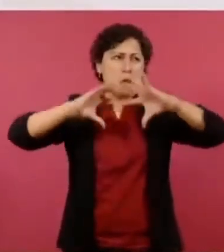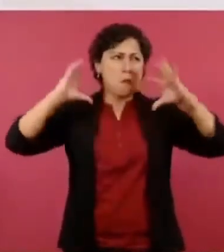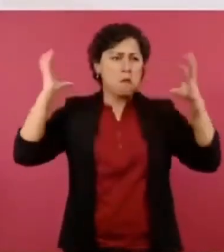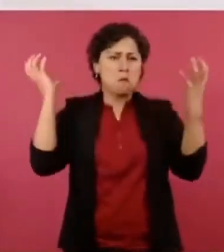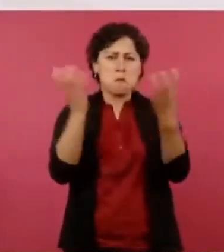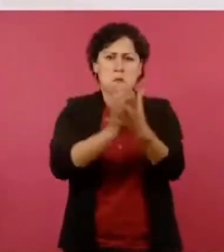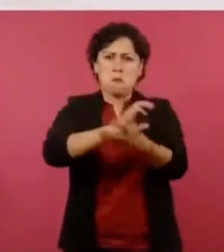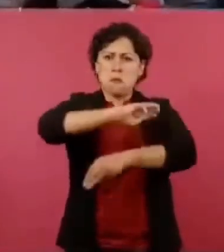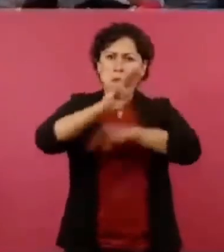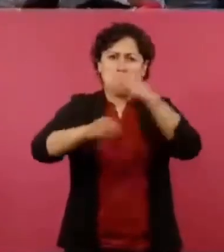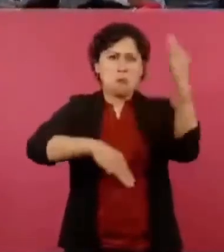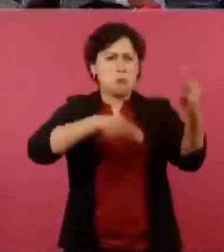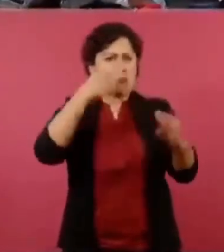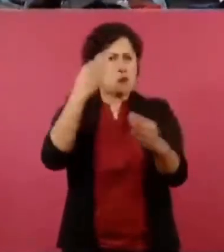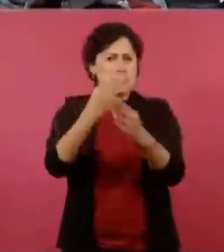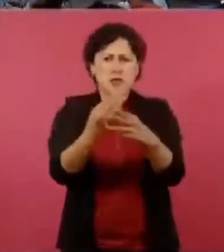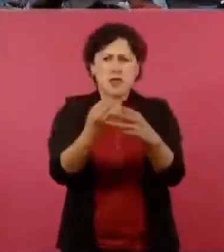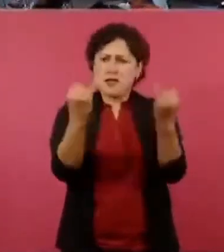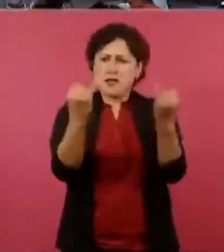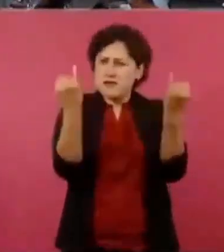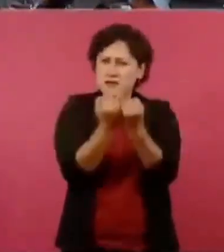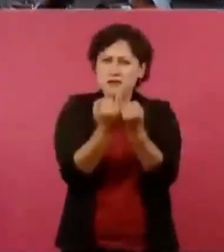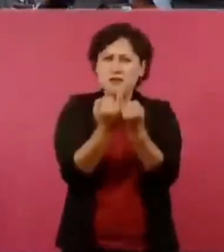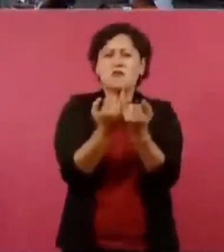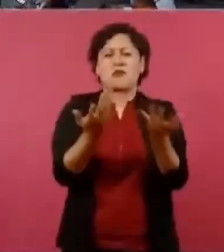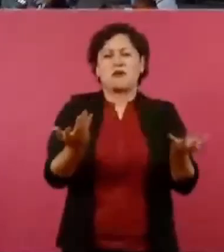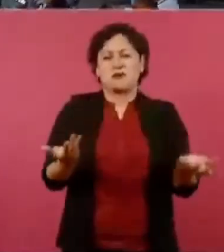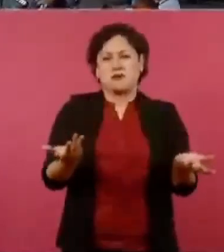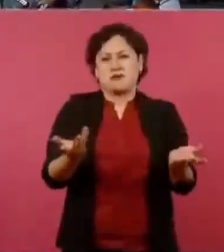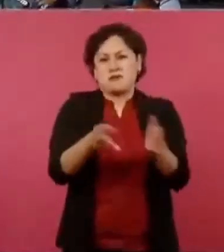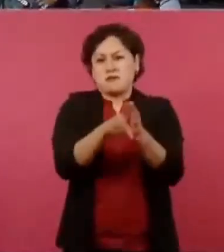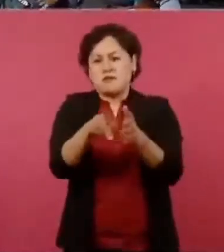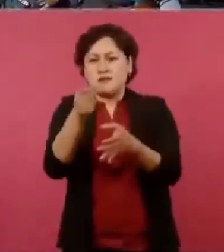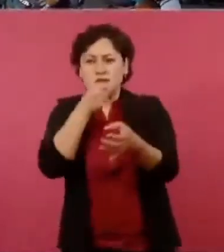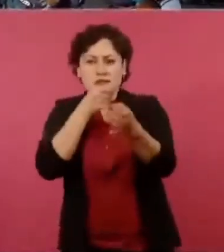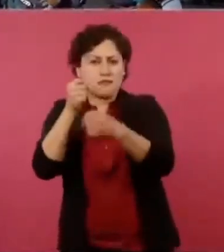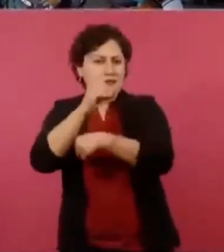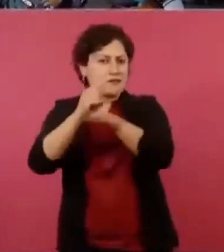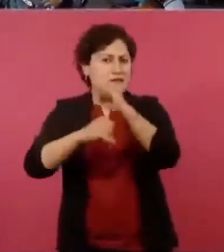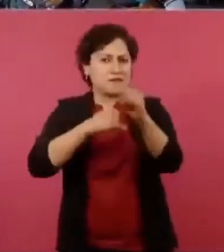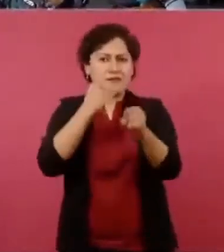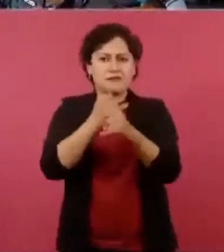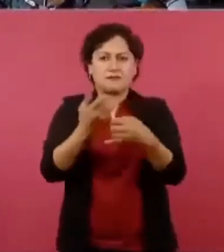están en plena decadencia. El New York Times, imagínense,